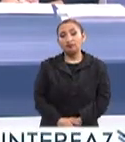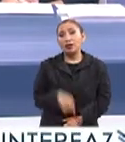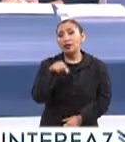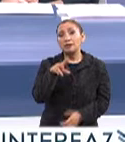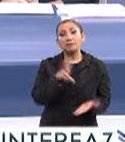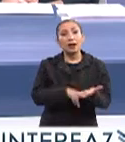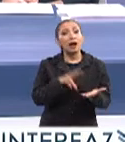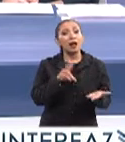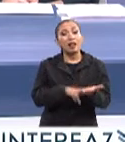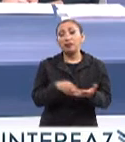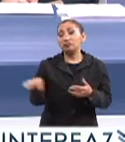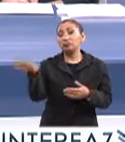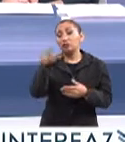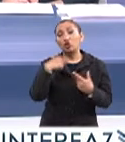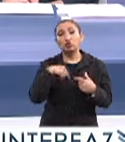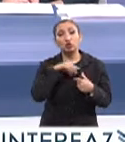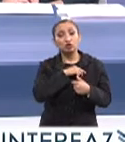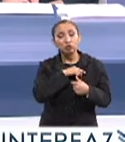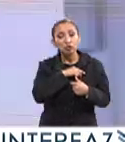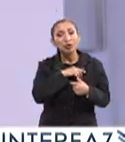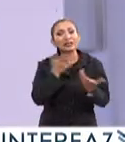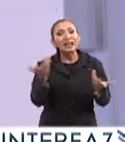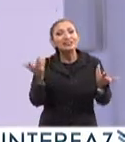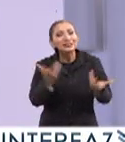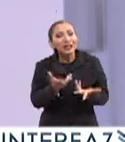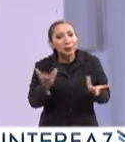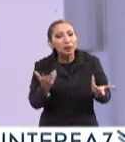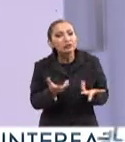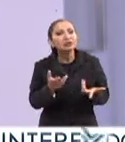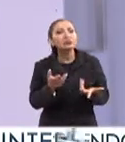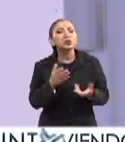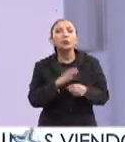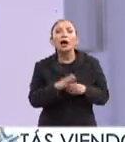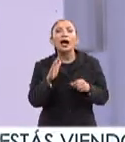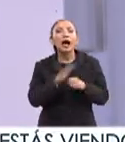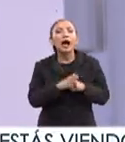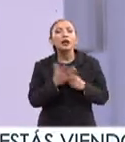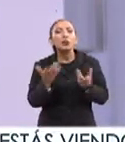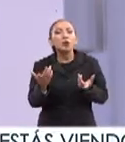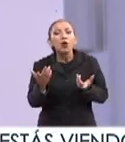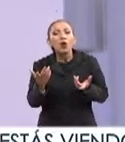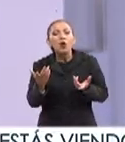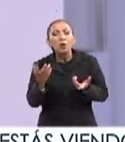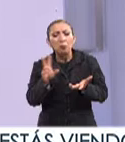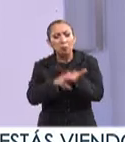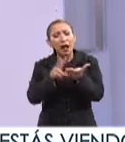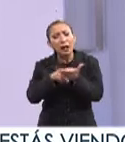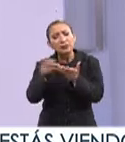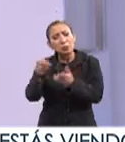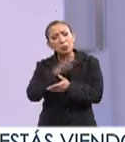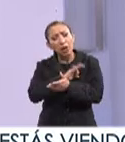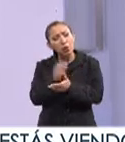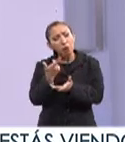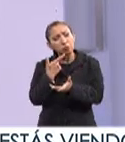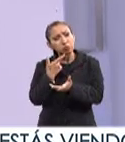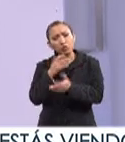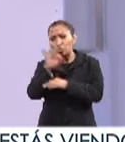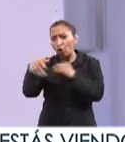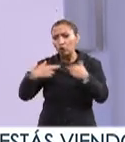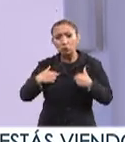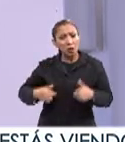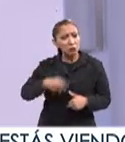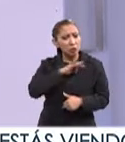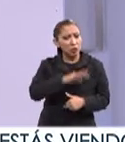aquí la valoración social que nosotros hacemos es darle vigencia a esta posibilidad que tenemos todos los